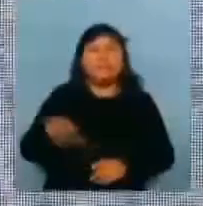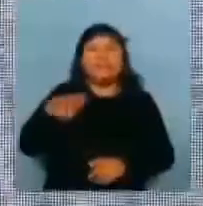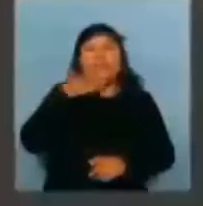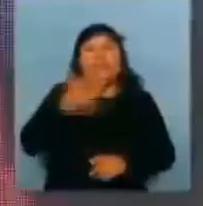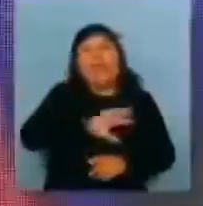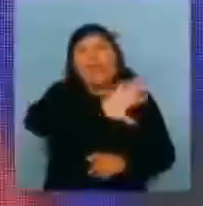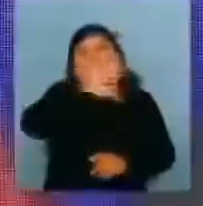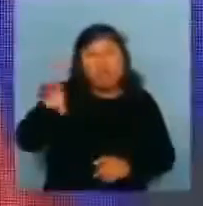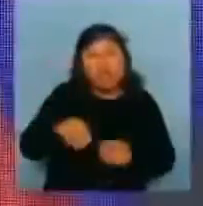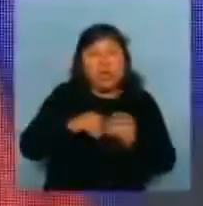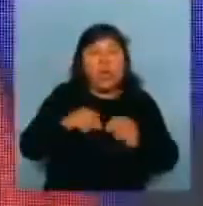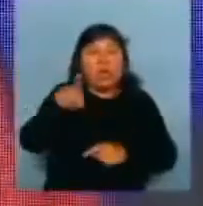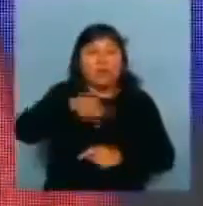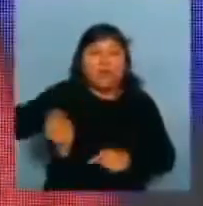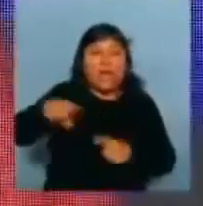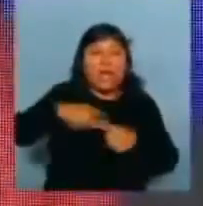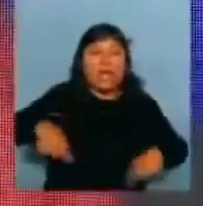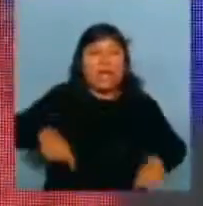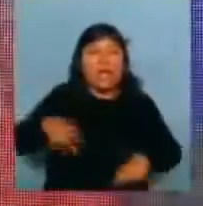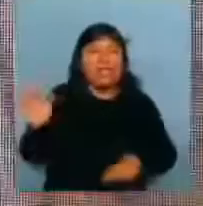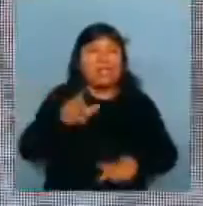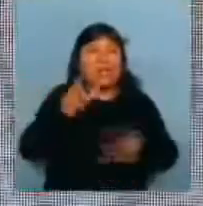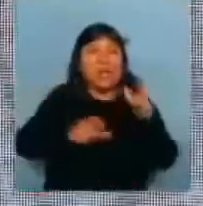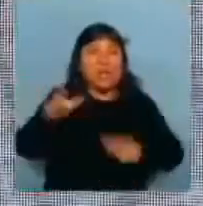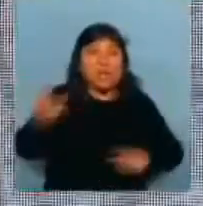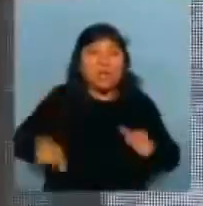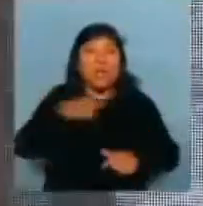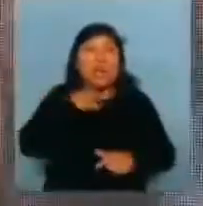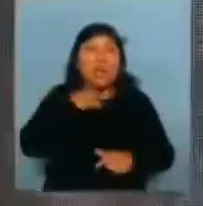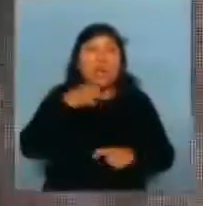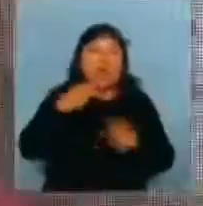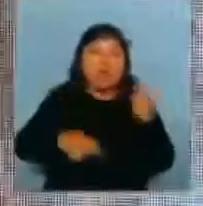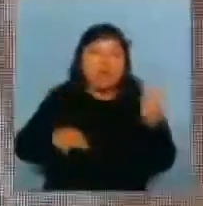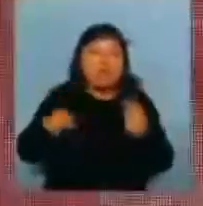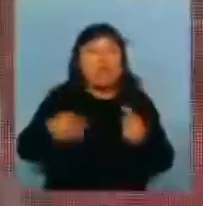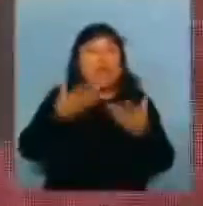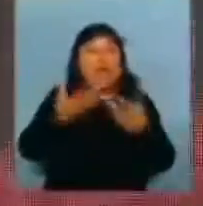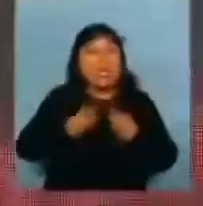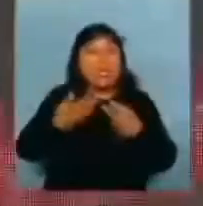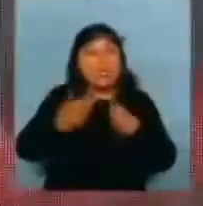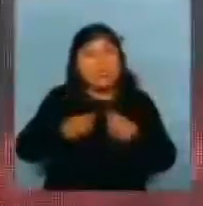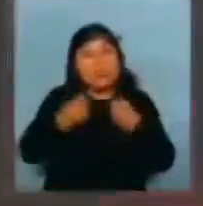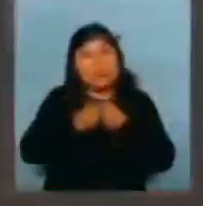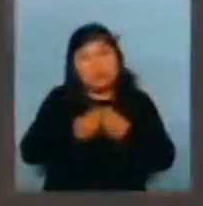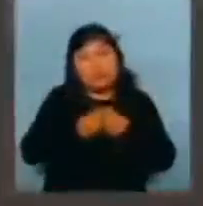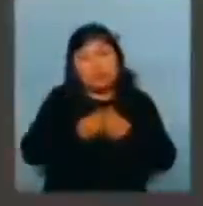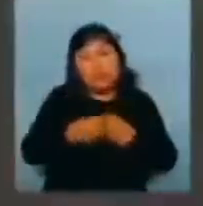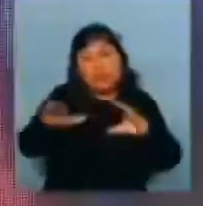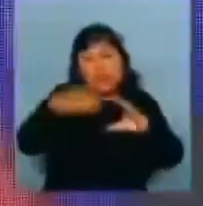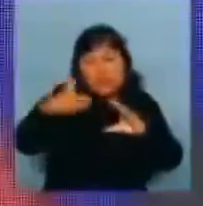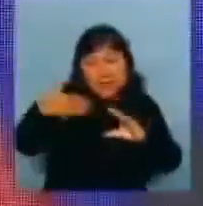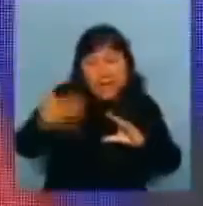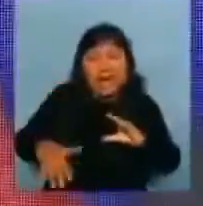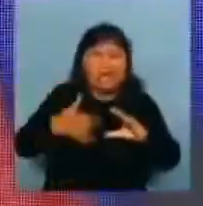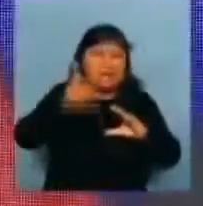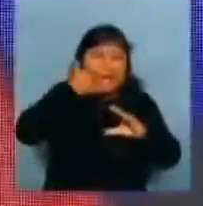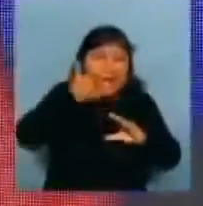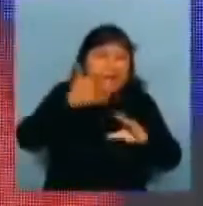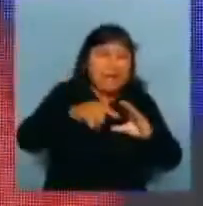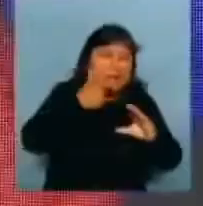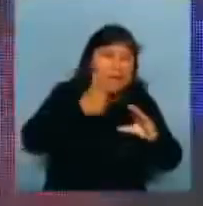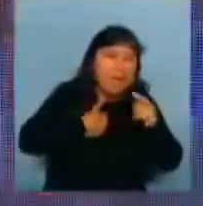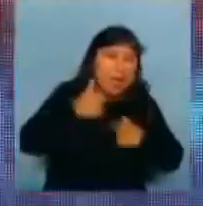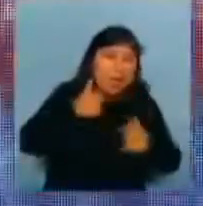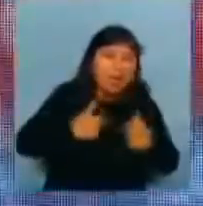Agradecerles a ustedes, agradecerle a todo el periodismo de Jujuy porque realmente me hizo el aguante. Me llamaron, quisieron saber, dieron a conocer